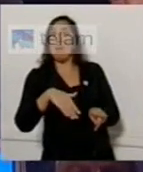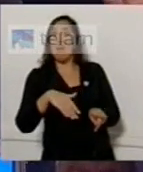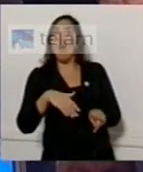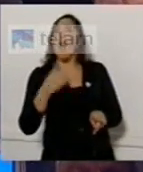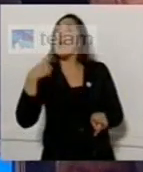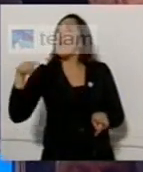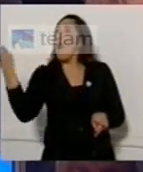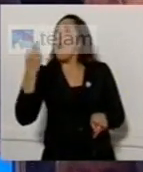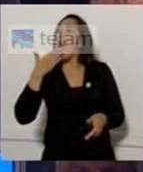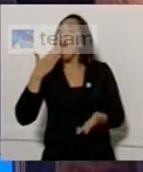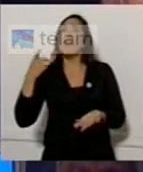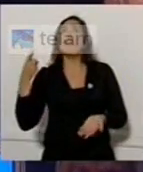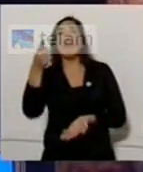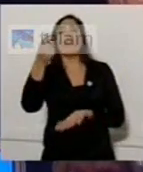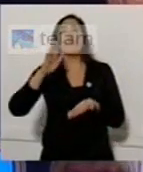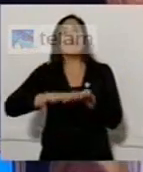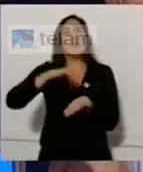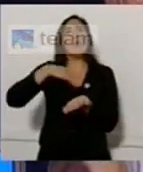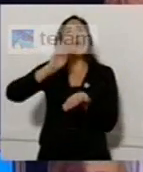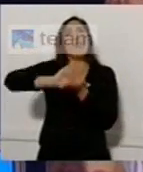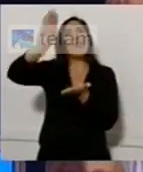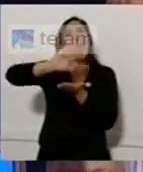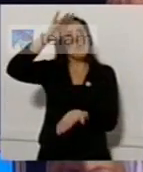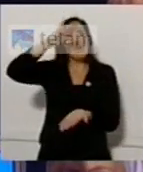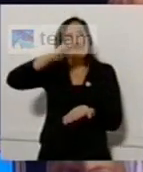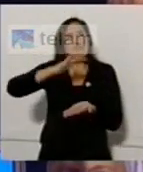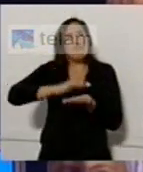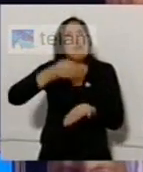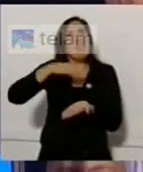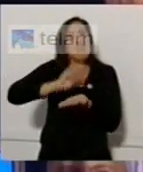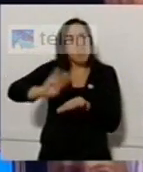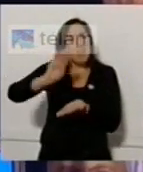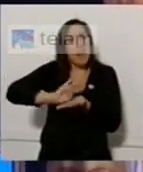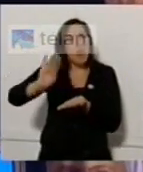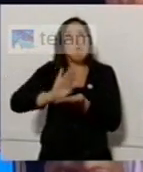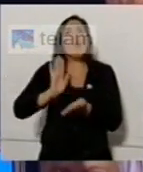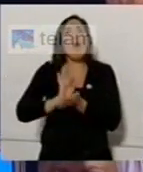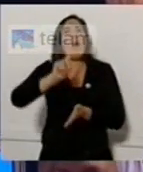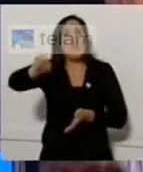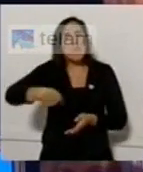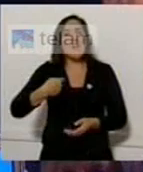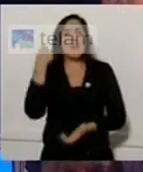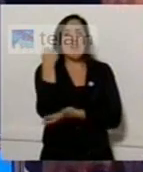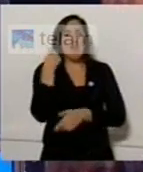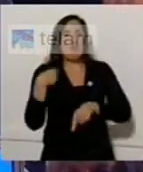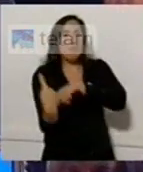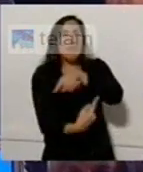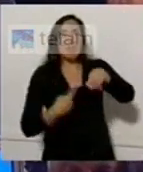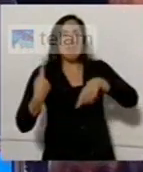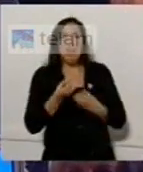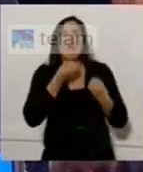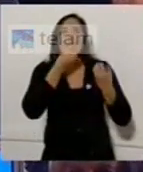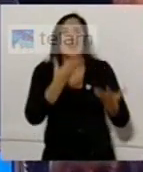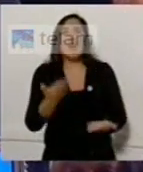del desendeudamiento que comenzamos y que permitió generar un ciclo virtuoso a la economía, donde el